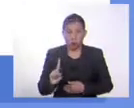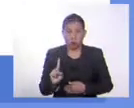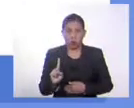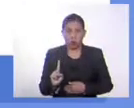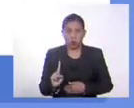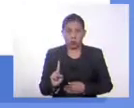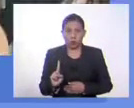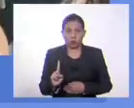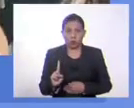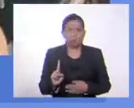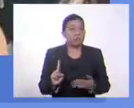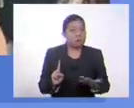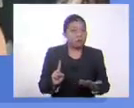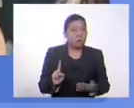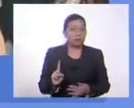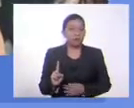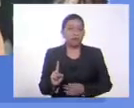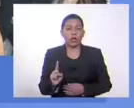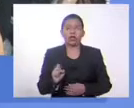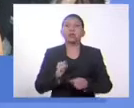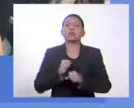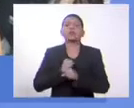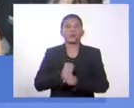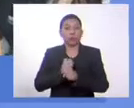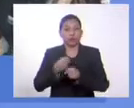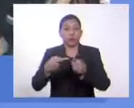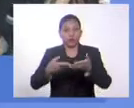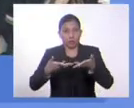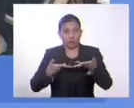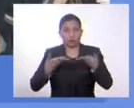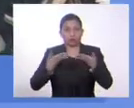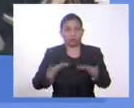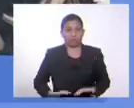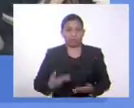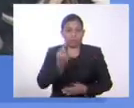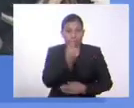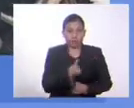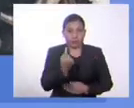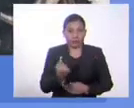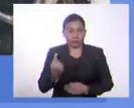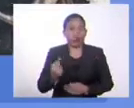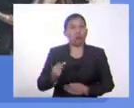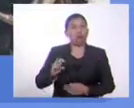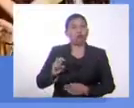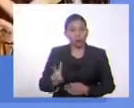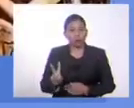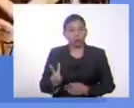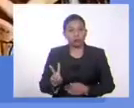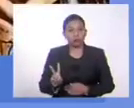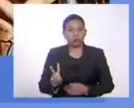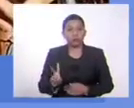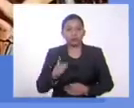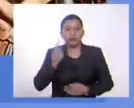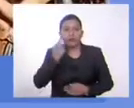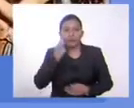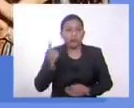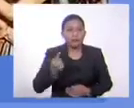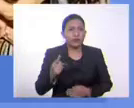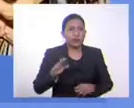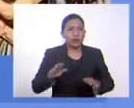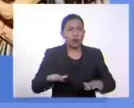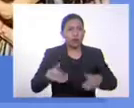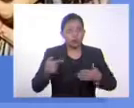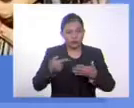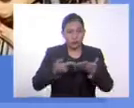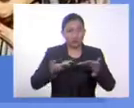y otro de ejercer o de buscar la manera de que esos derechos se hagan, si es posible, pues a través de la fuerza.